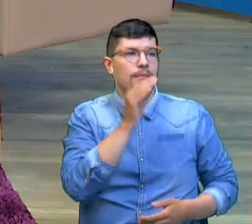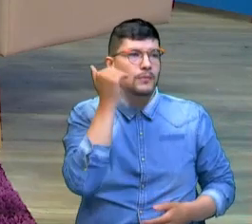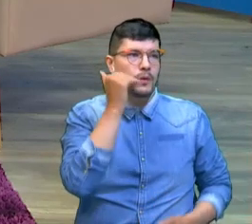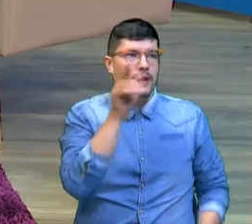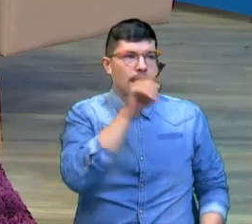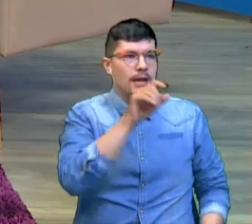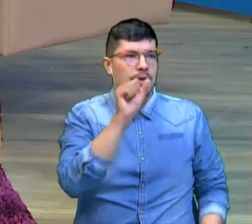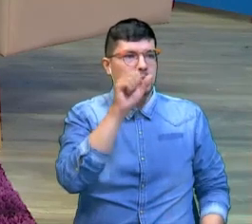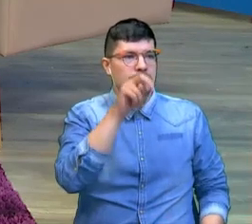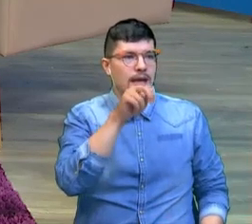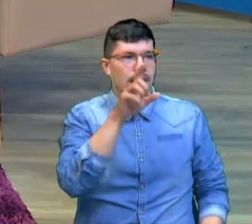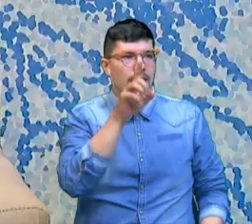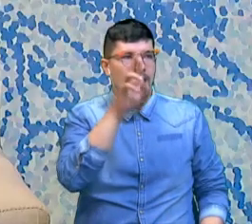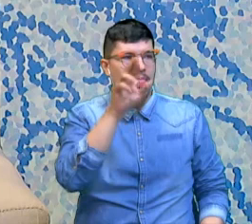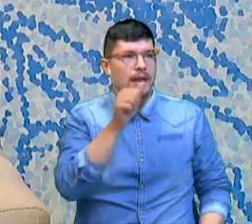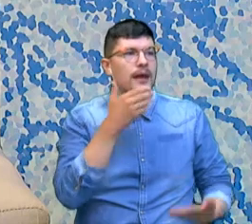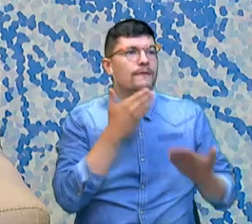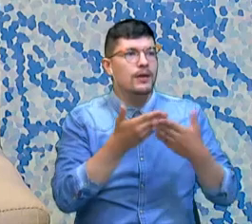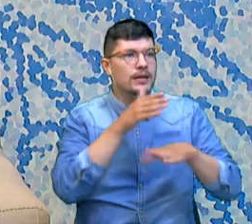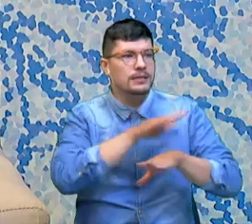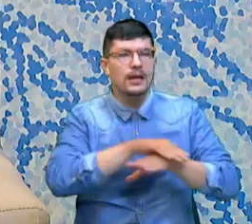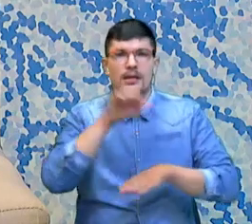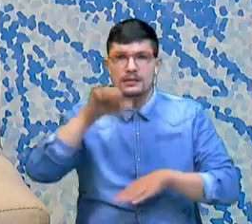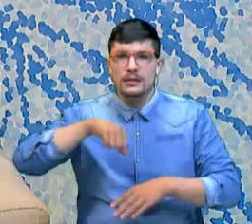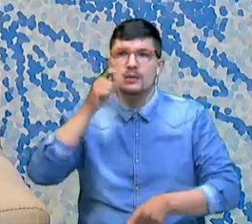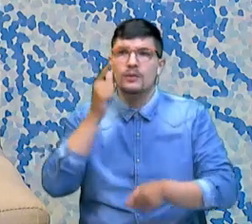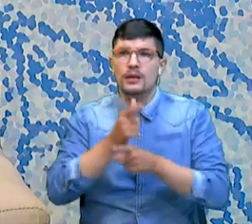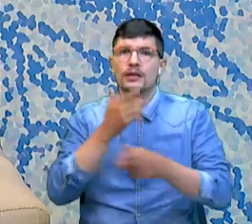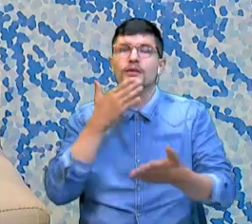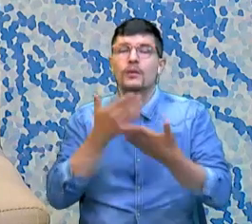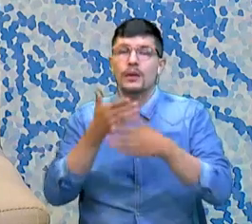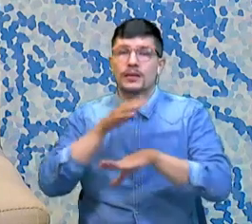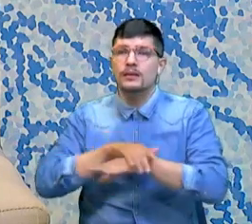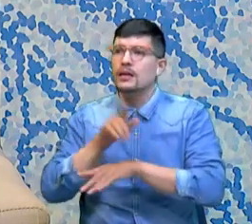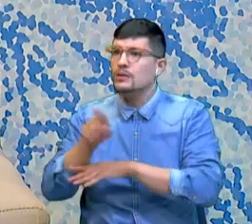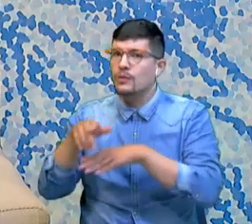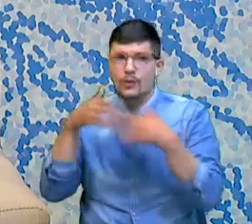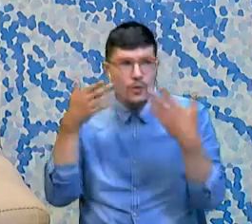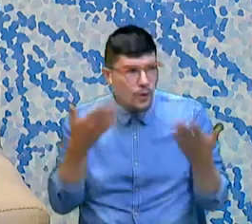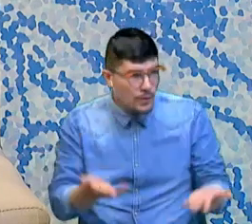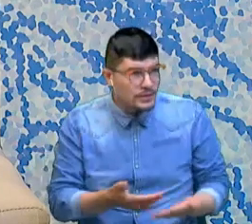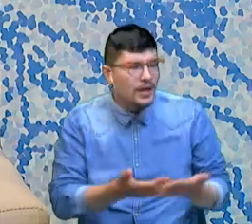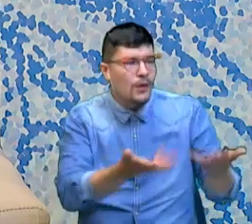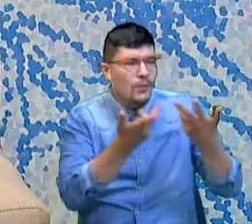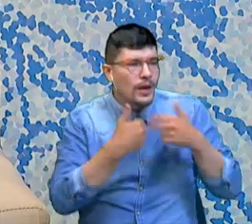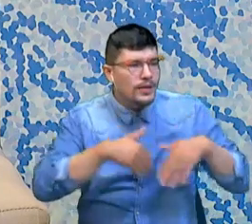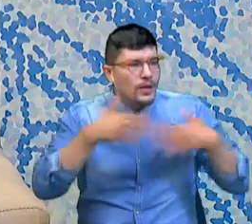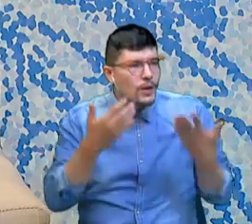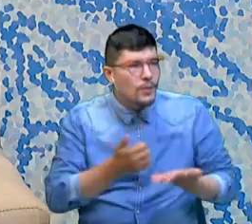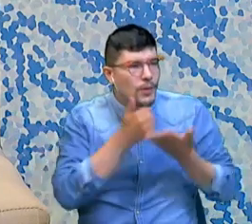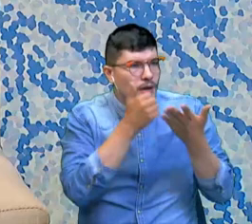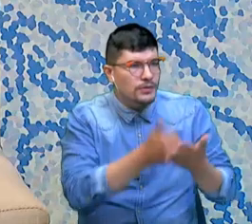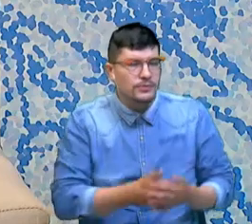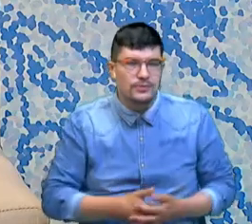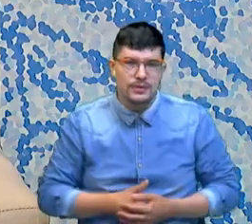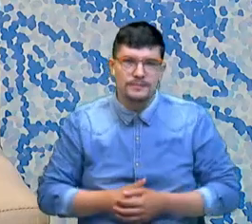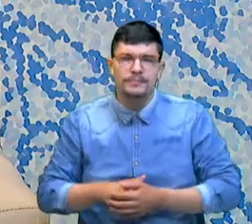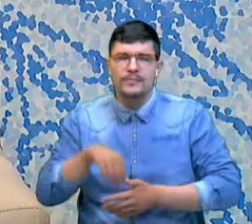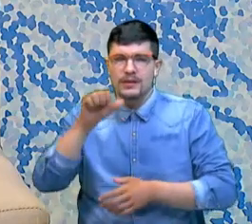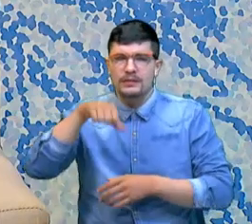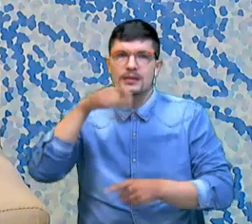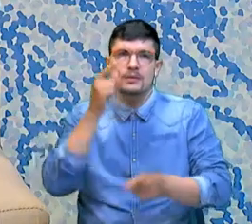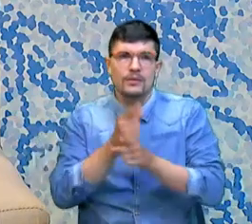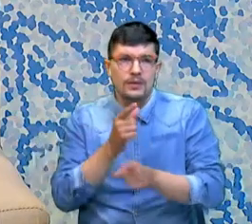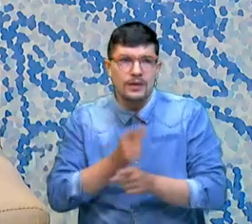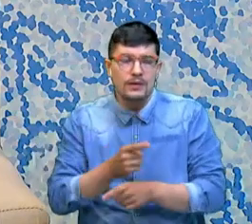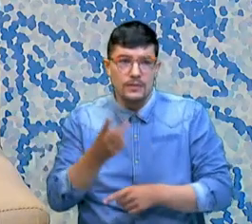Sandra. Sandra, buenas tardes. Buenas tardes. ¿Cómo está, Sandra? Cuéntenos en qué le podemos ayudar. A ver, lo